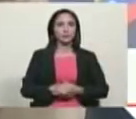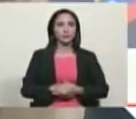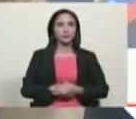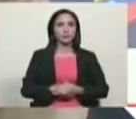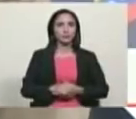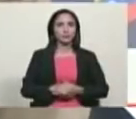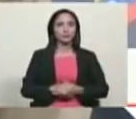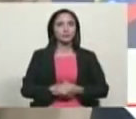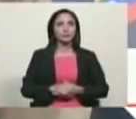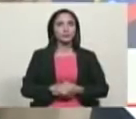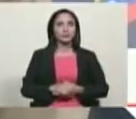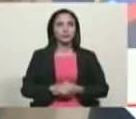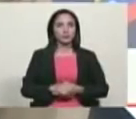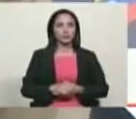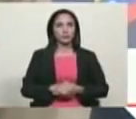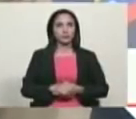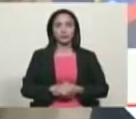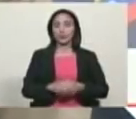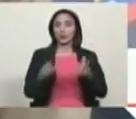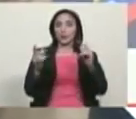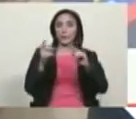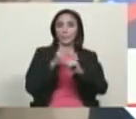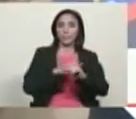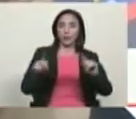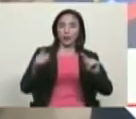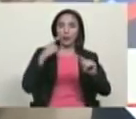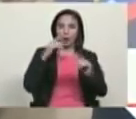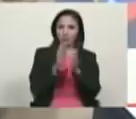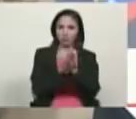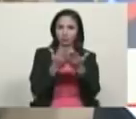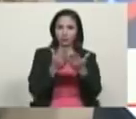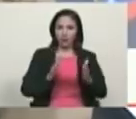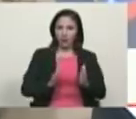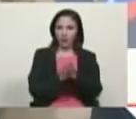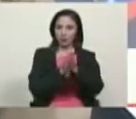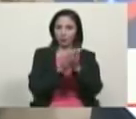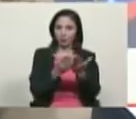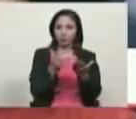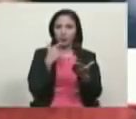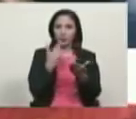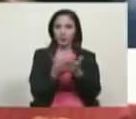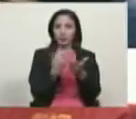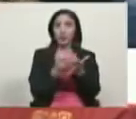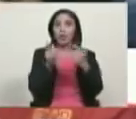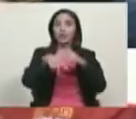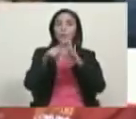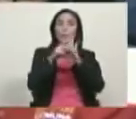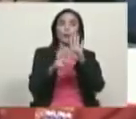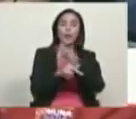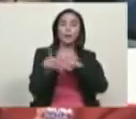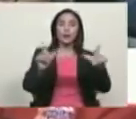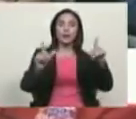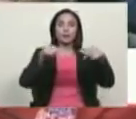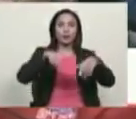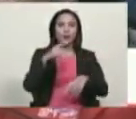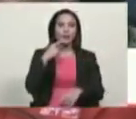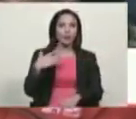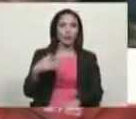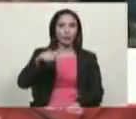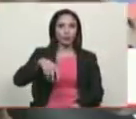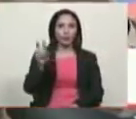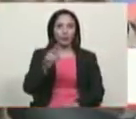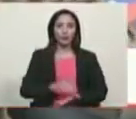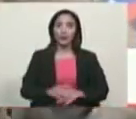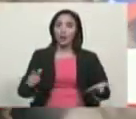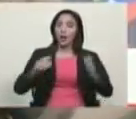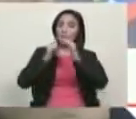Pero, como dice la Biblia, ¿no? Y un programa de televisión muy famoso en Venezuela. A